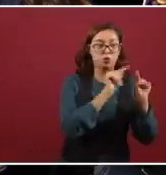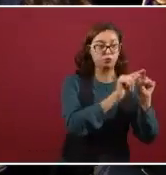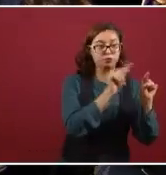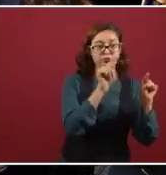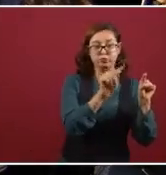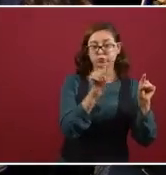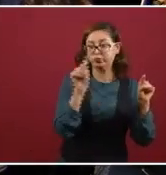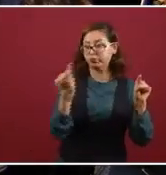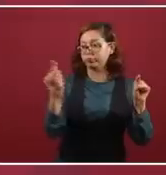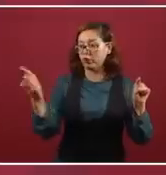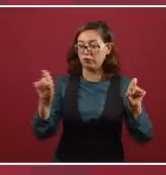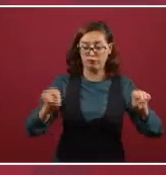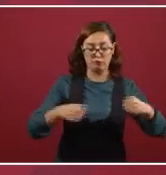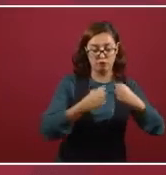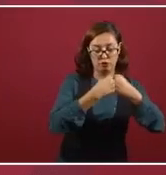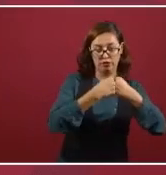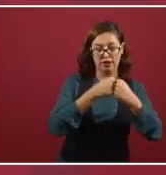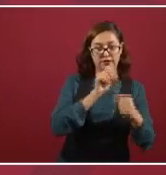Tijuana,